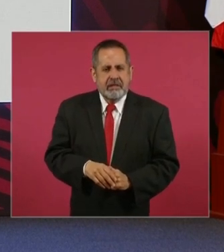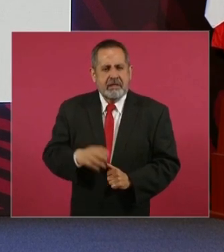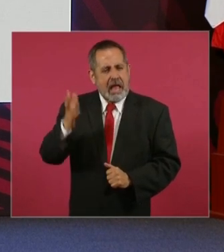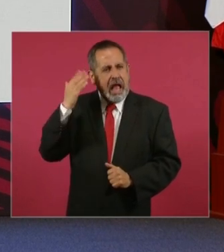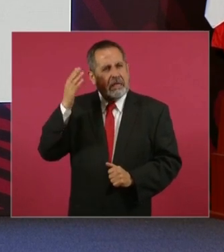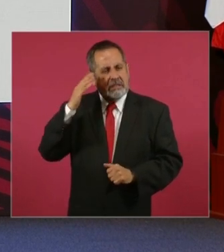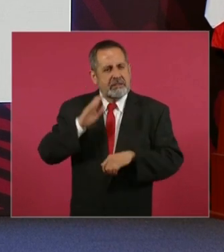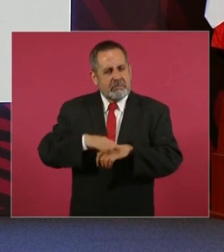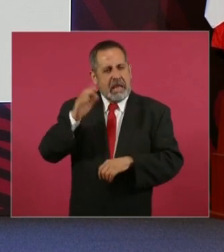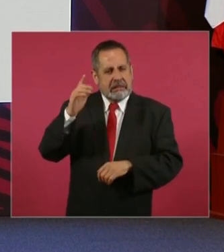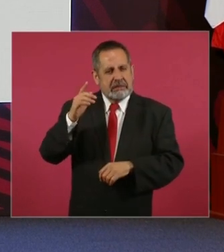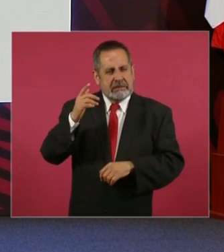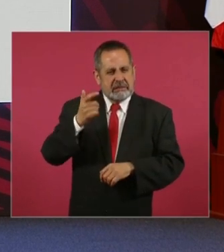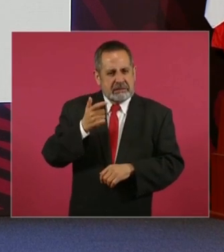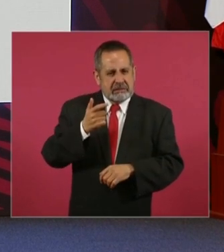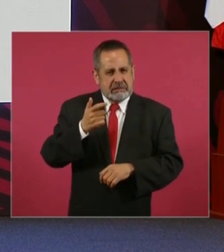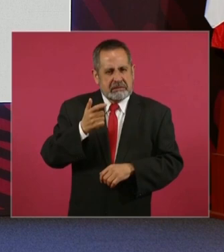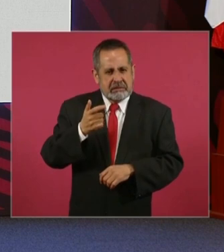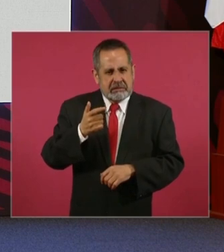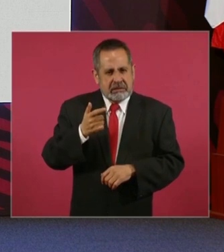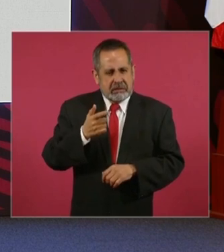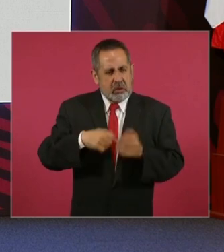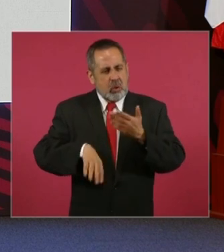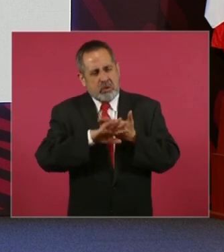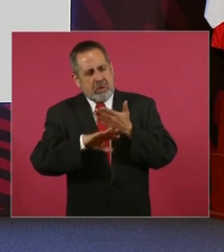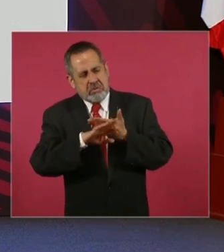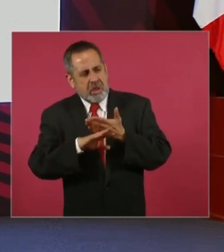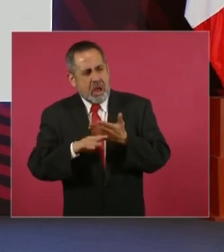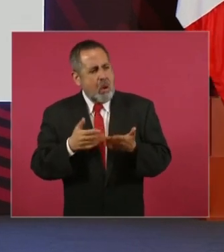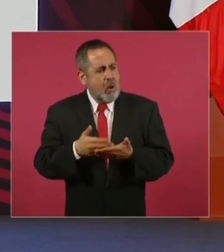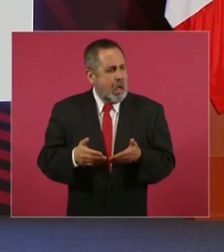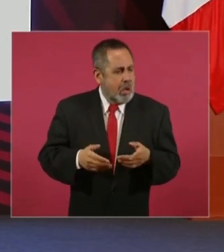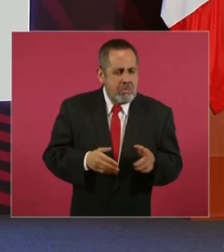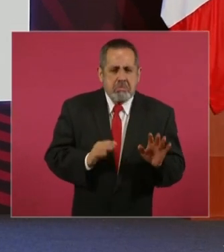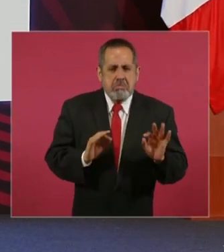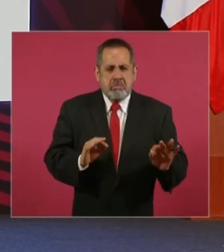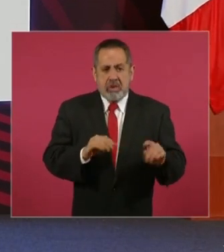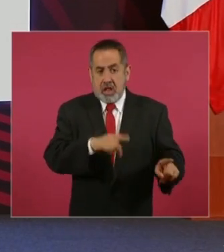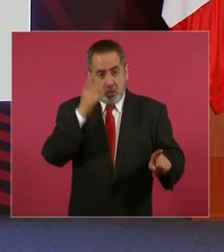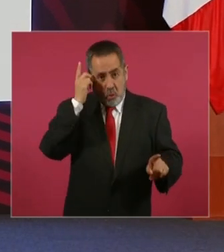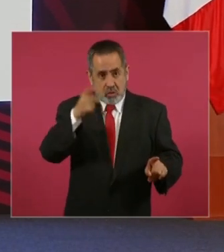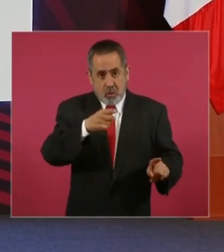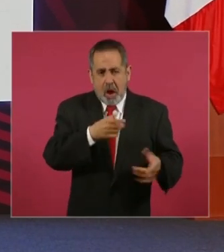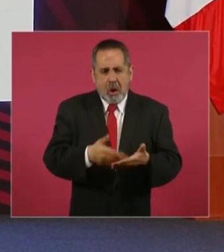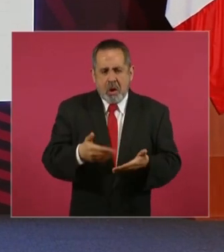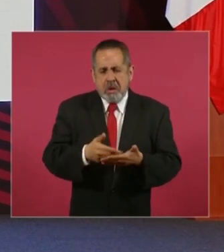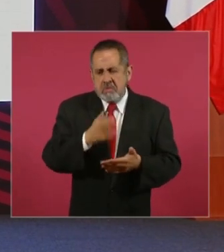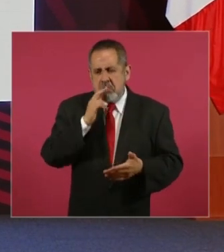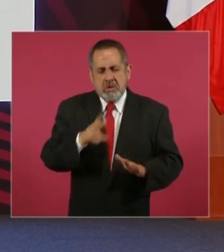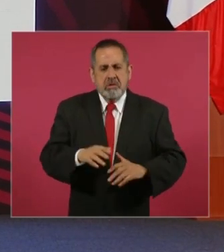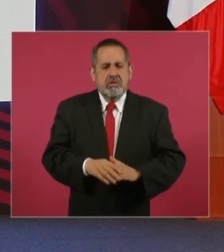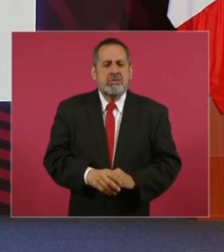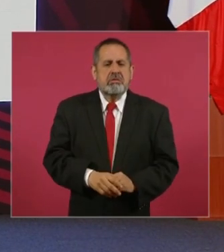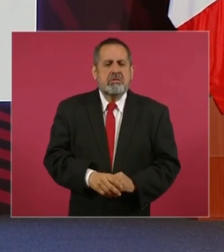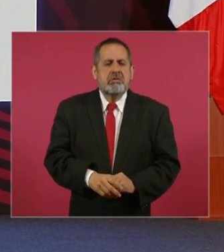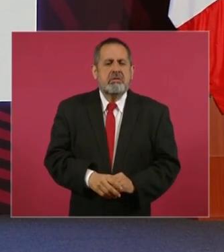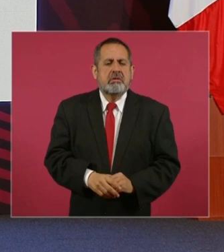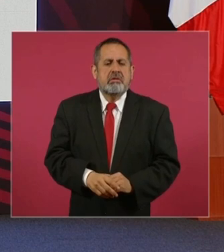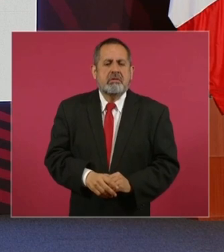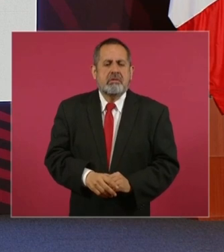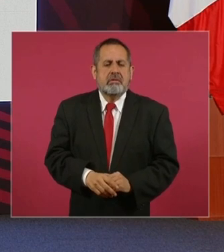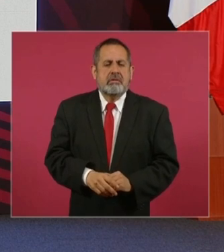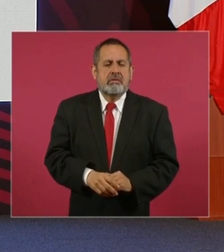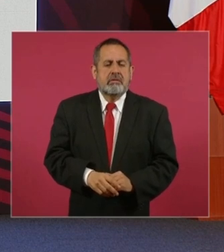estaban más beligerantes contra nosotros, el dueño. Ahora